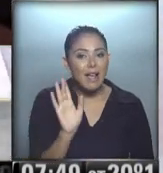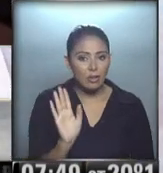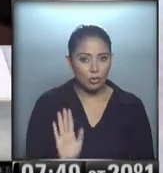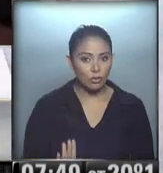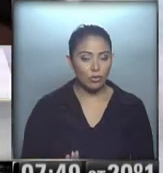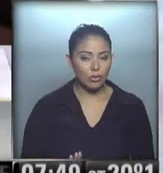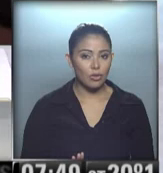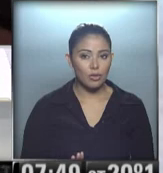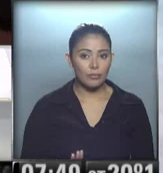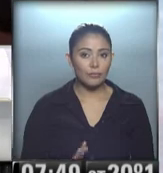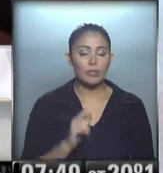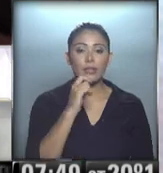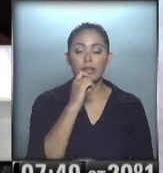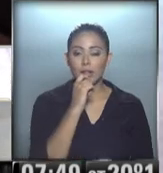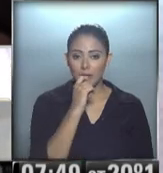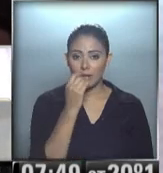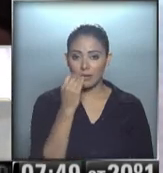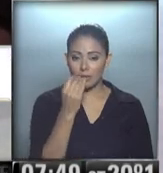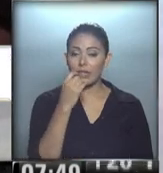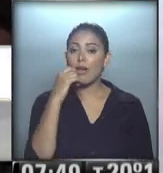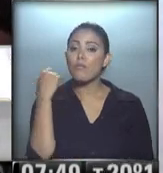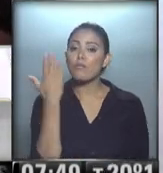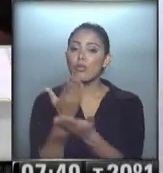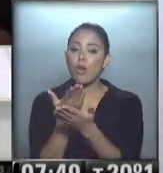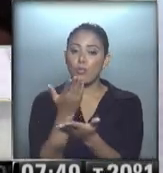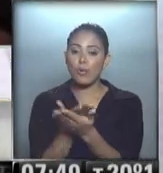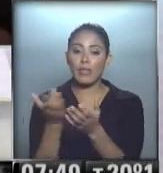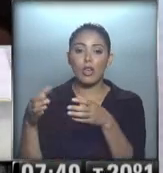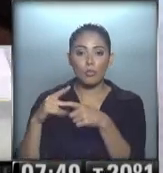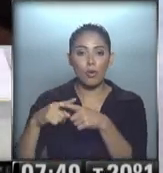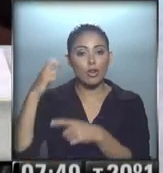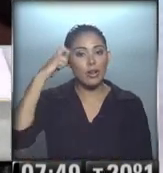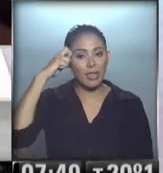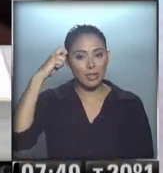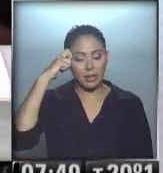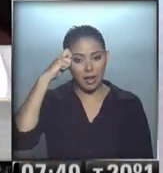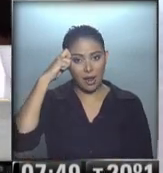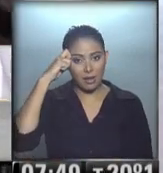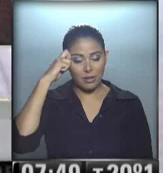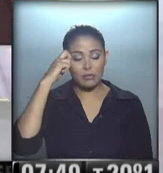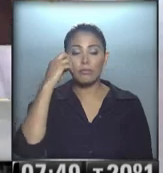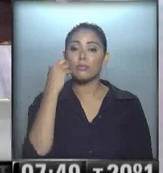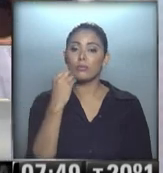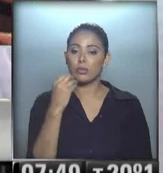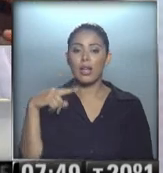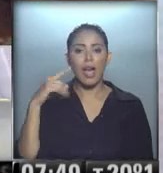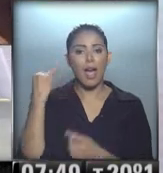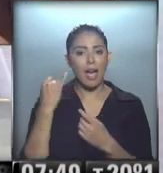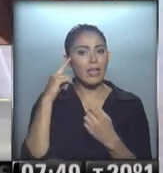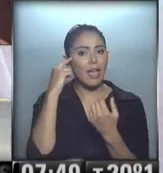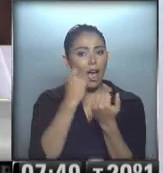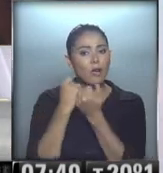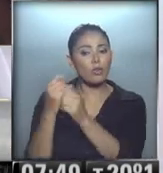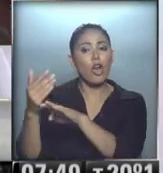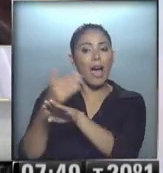allí fue la propuesta que realizó el radicalismo ante el acuerdo, porque hay preacuerdos entre